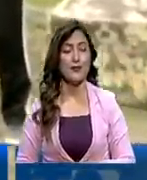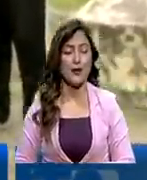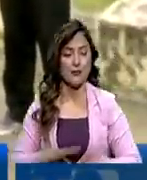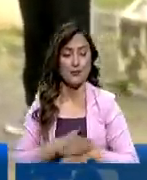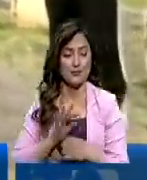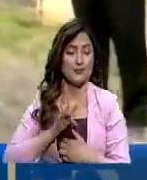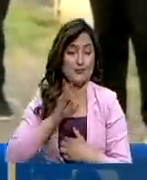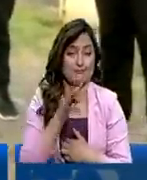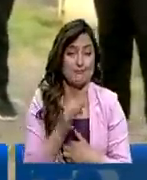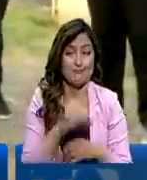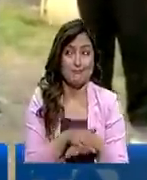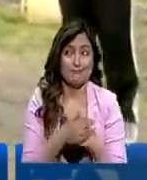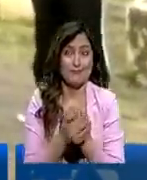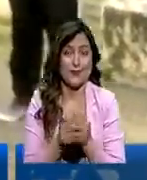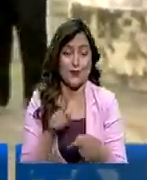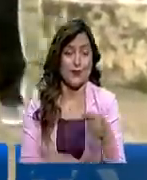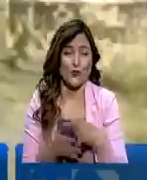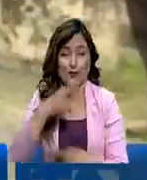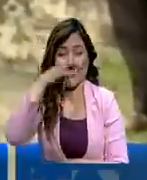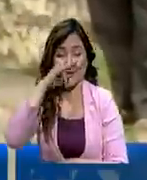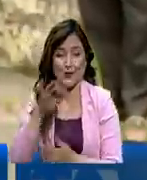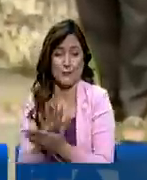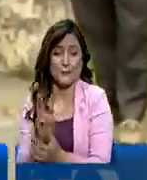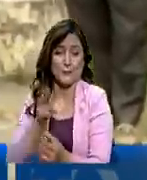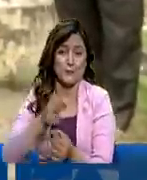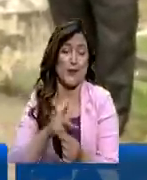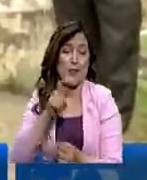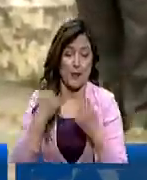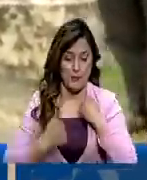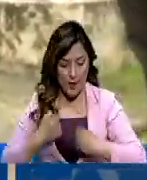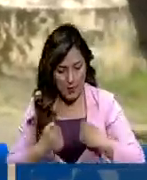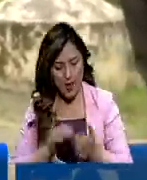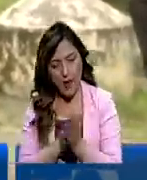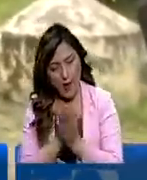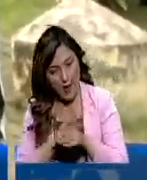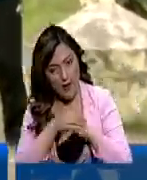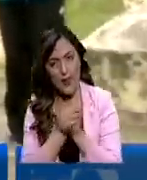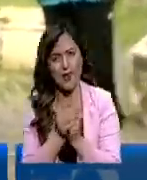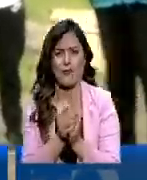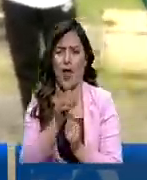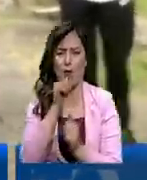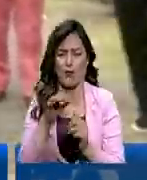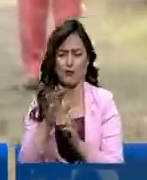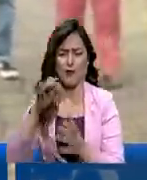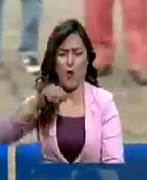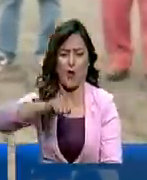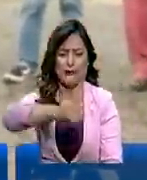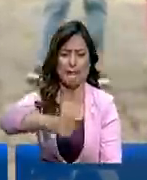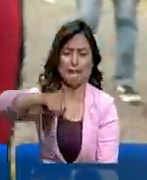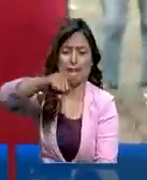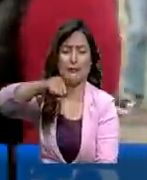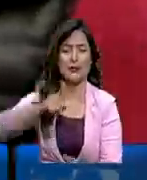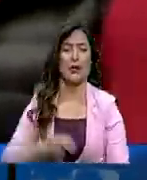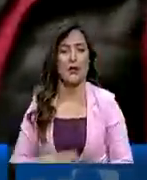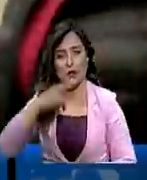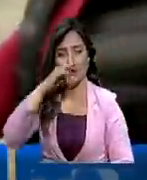Justamente que tenemos eso que iba tener. A mencionarle, los niños regresaron a clase, tienen que coger en ollas el agua. Sí, se tiene que bañarles